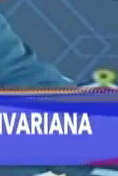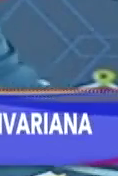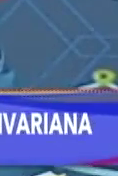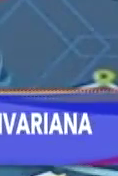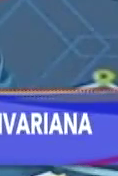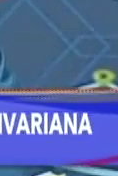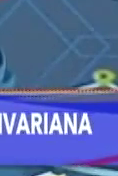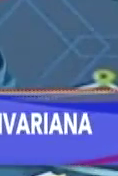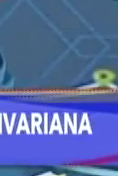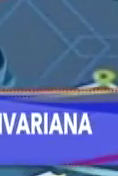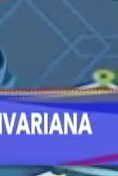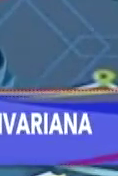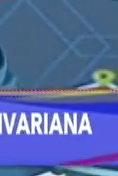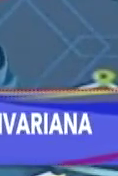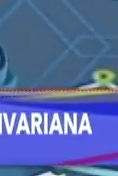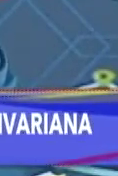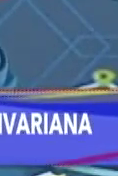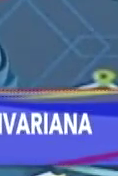tan bonito.